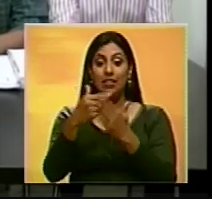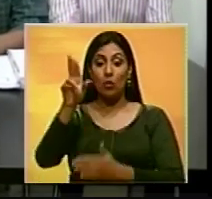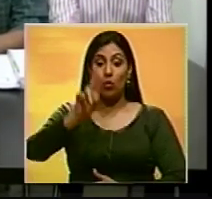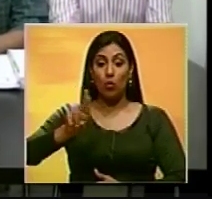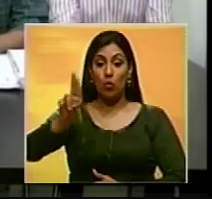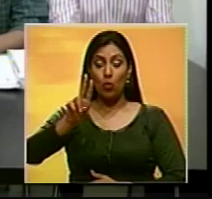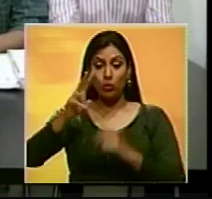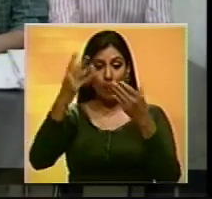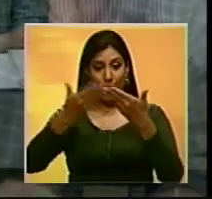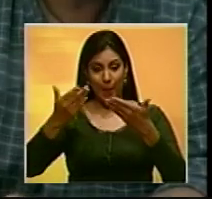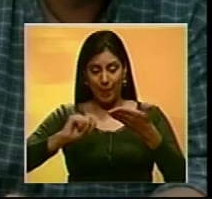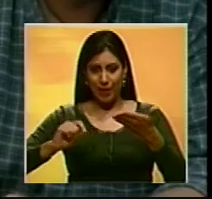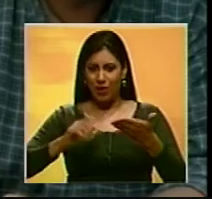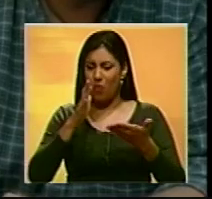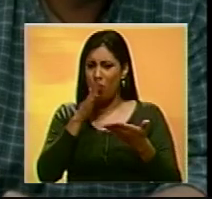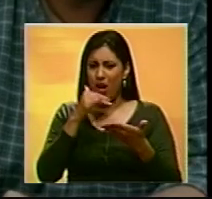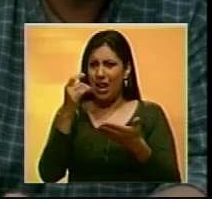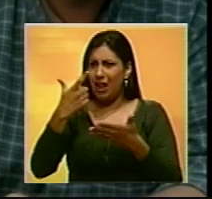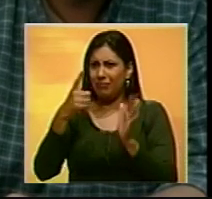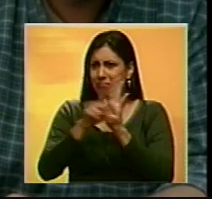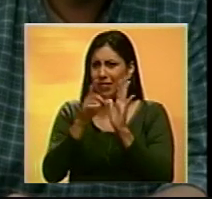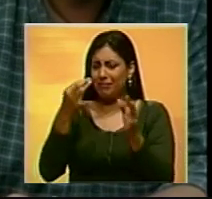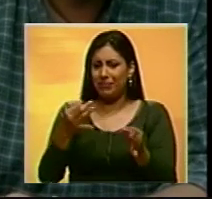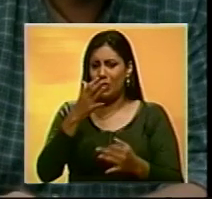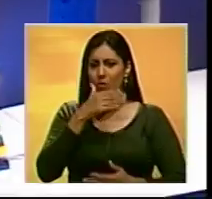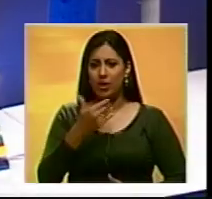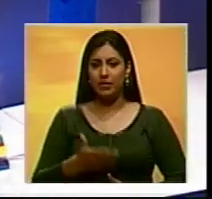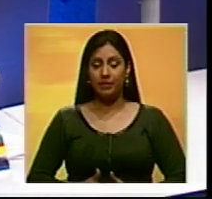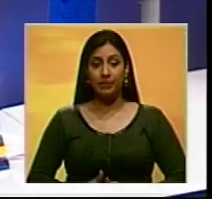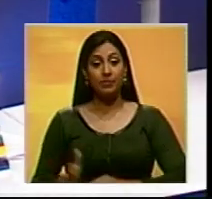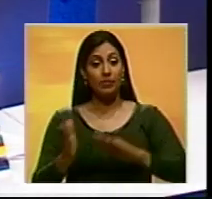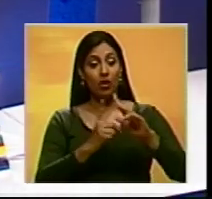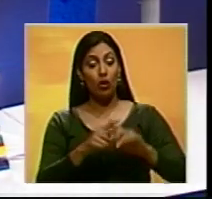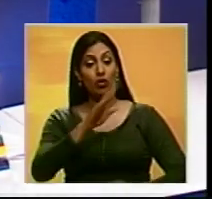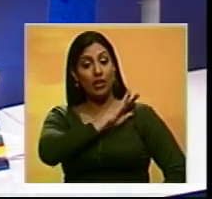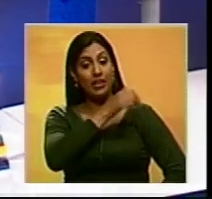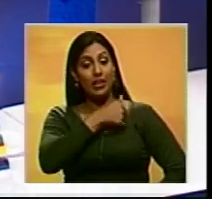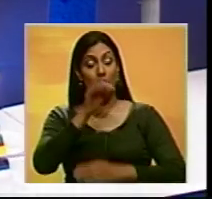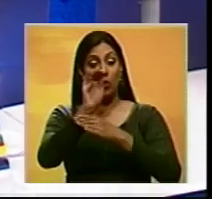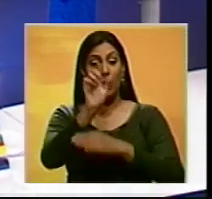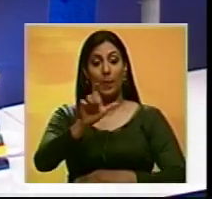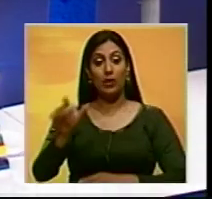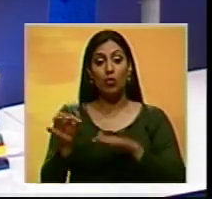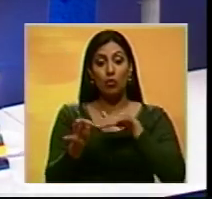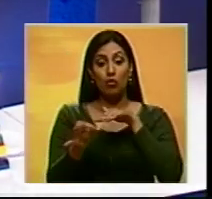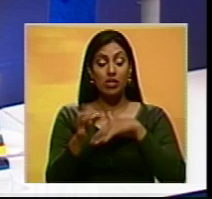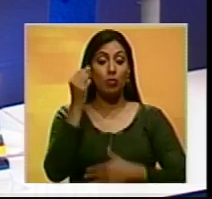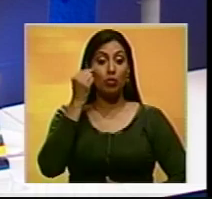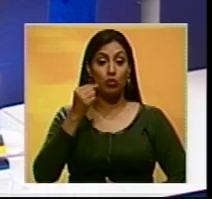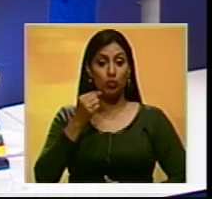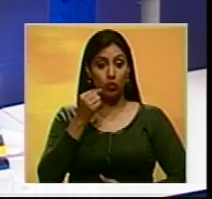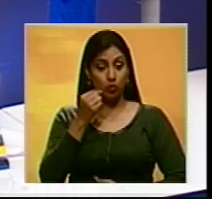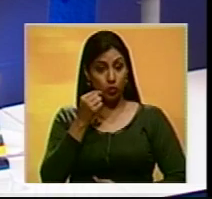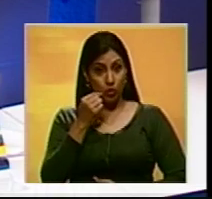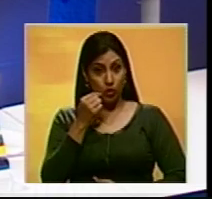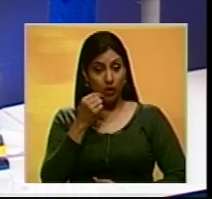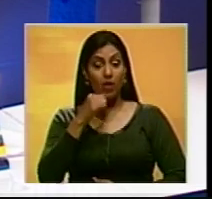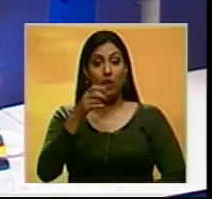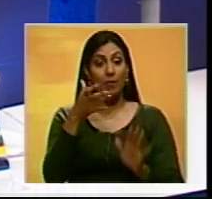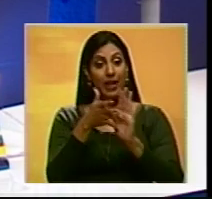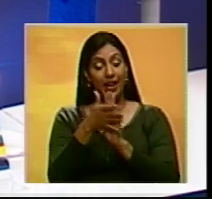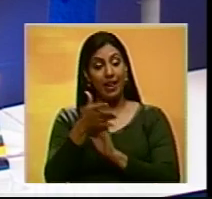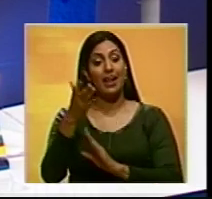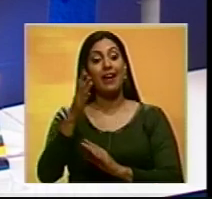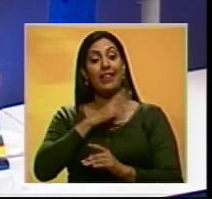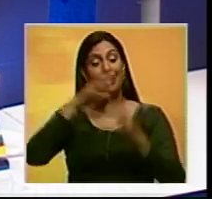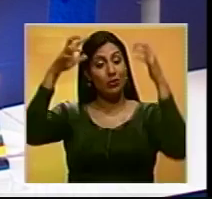aseguró que los testigos utilizados en los expedientes carecen de legalidad. El director de Protección Civil en el municipio Sucre, Gabriel de Andrea, precisó que